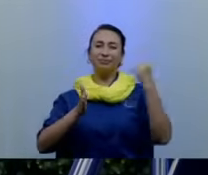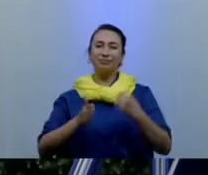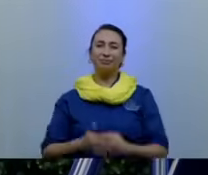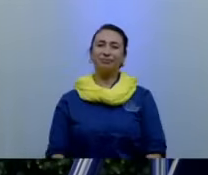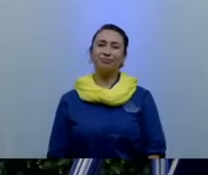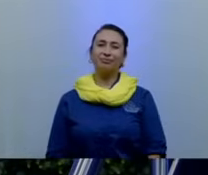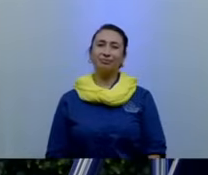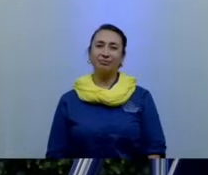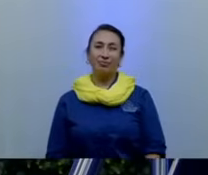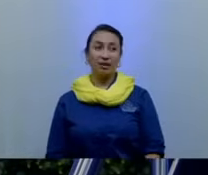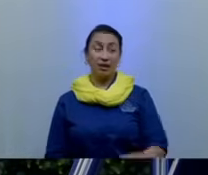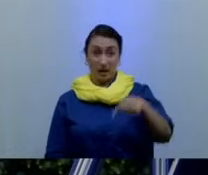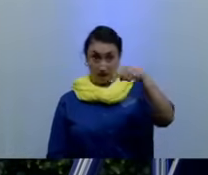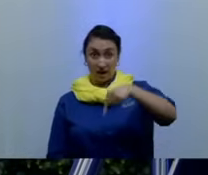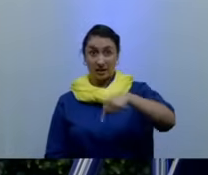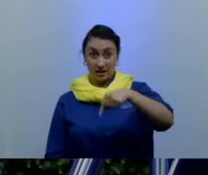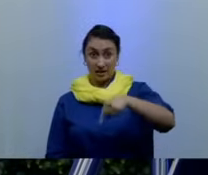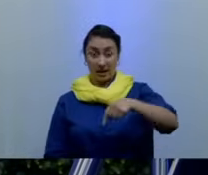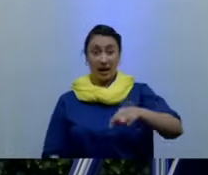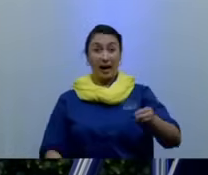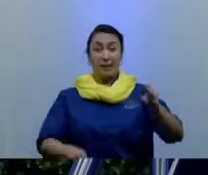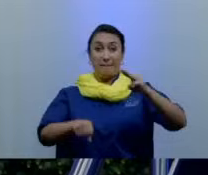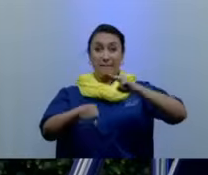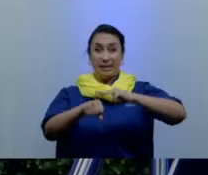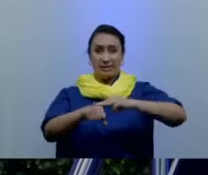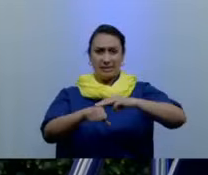Y aquí habemos más de 10.